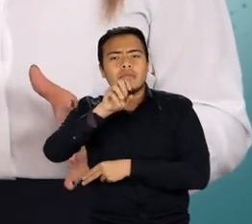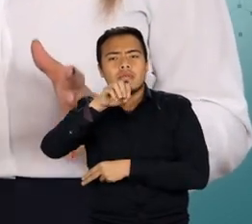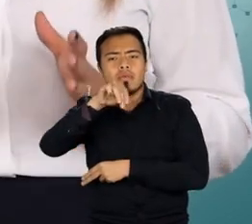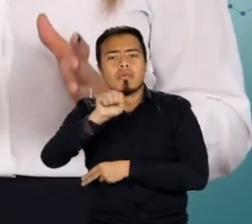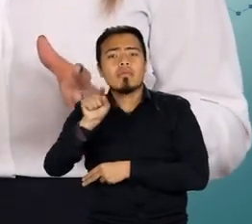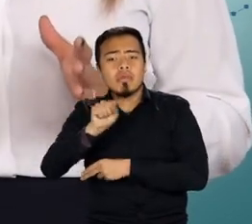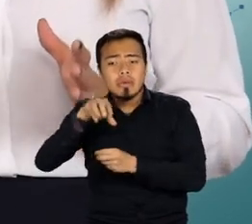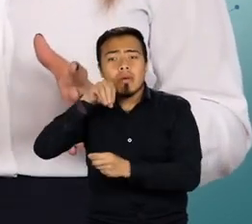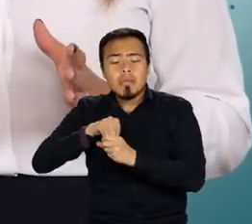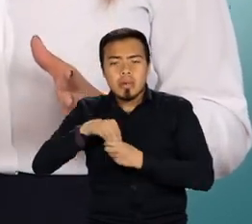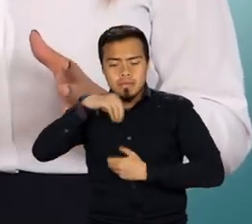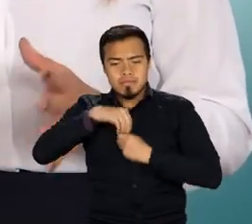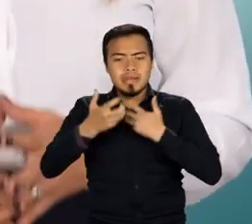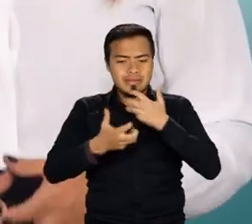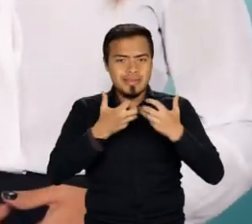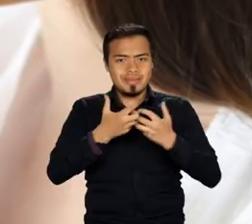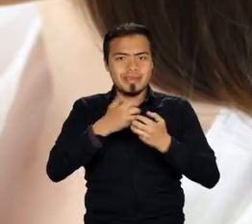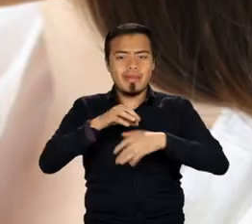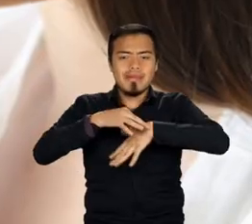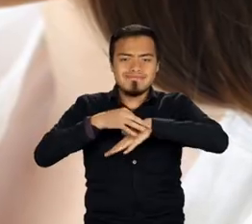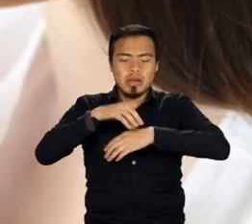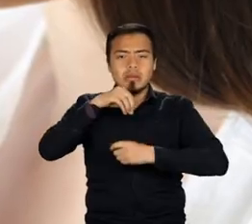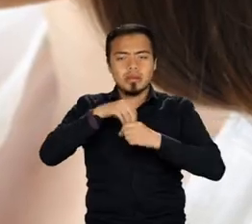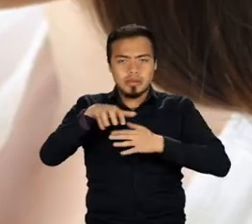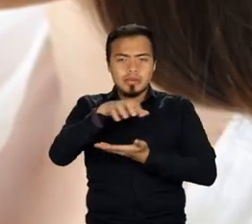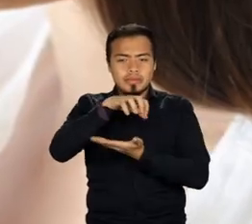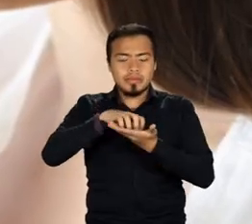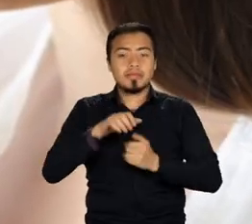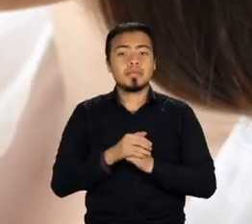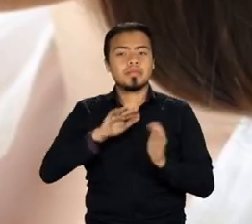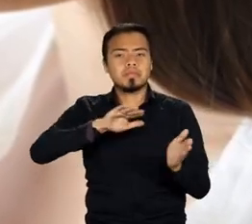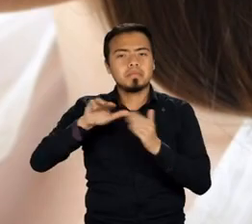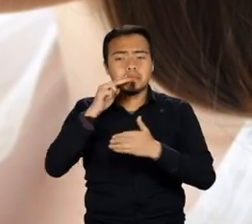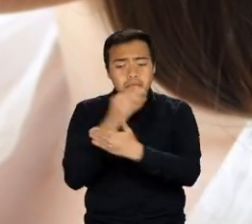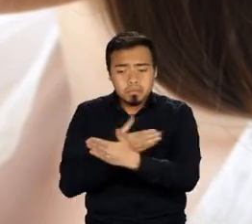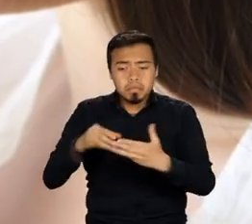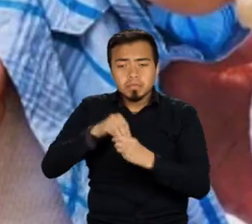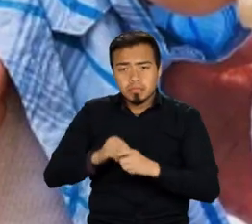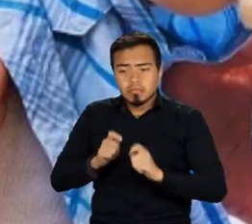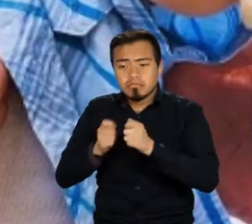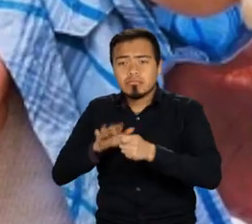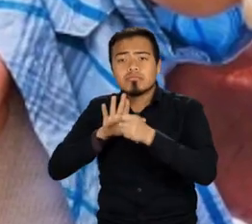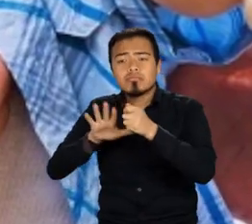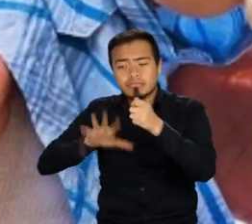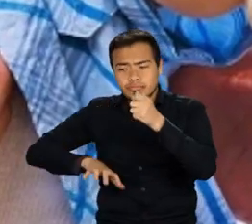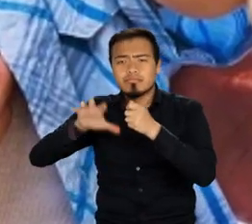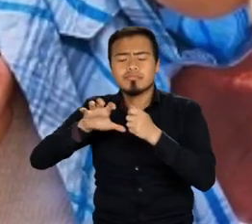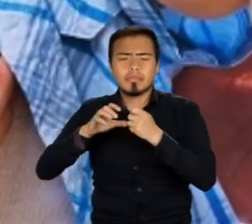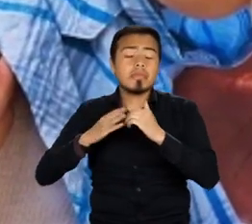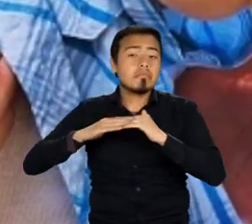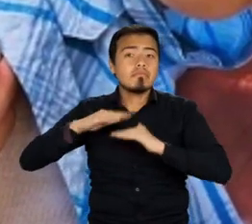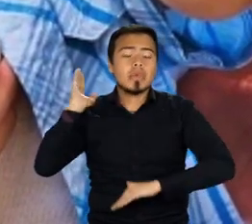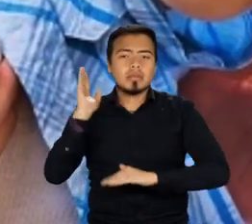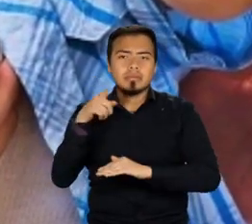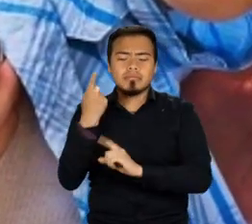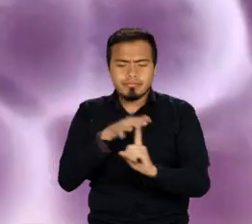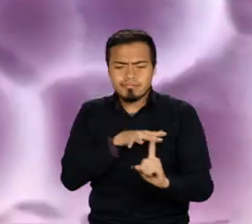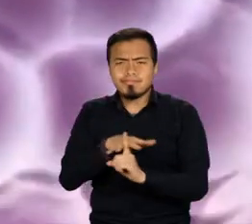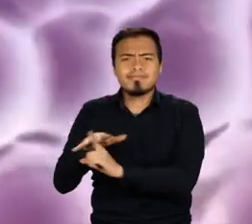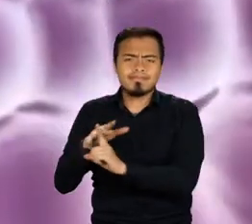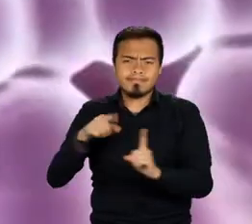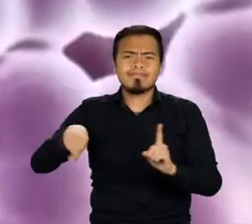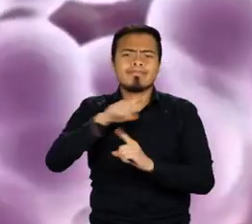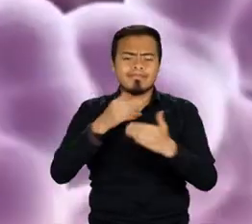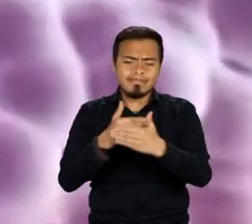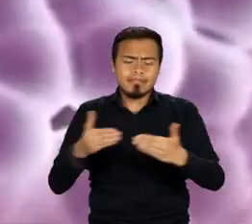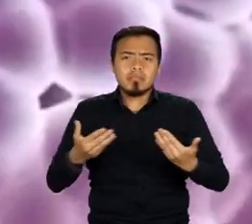tumores del sistema nervioso central. El cáncer infantil se puede presentar de varias formas en la edad pediátrica. Puede aparecer